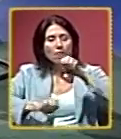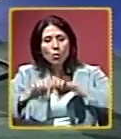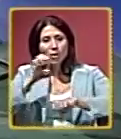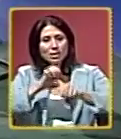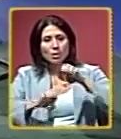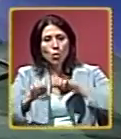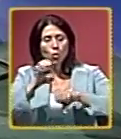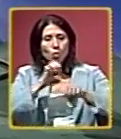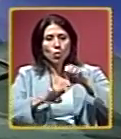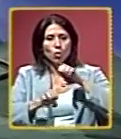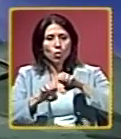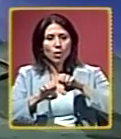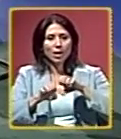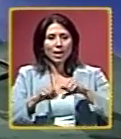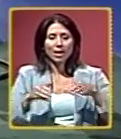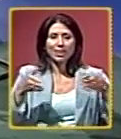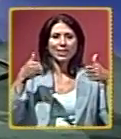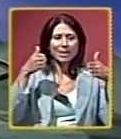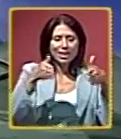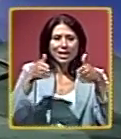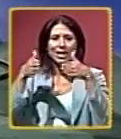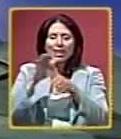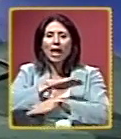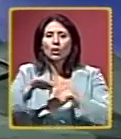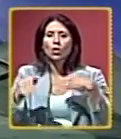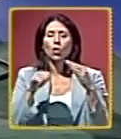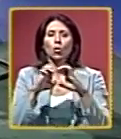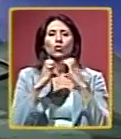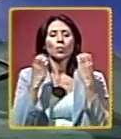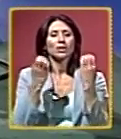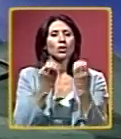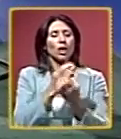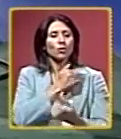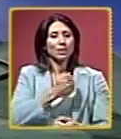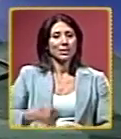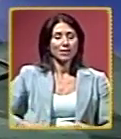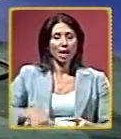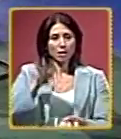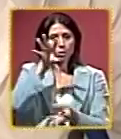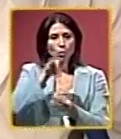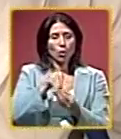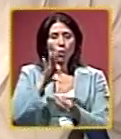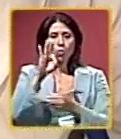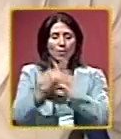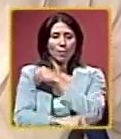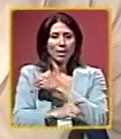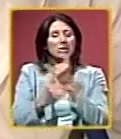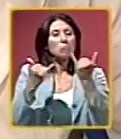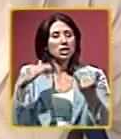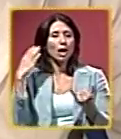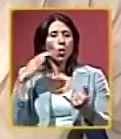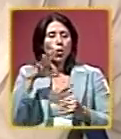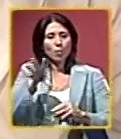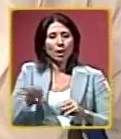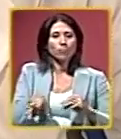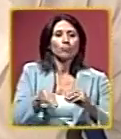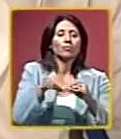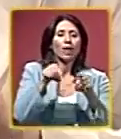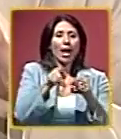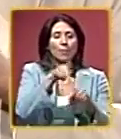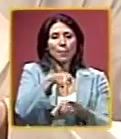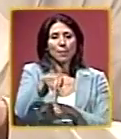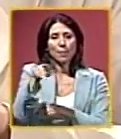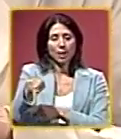a todos los comisionados presidenciales, que son de 9 países, porque ya se incorporó Colombia al Plan Puebla-Panamá.